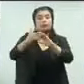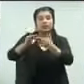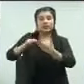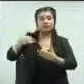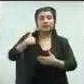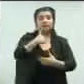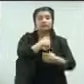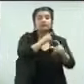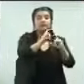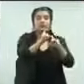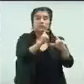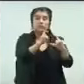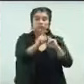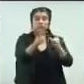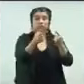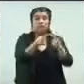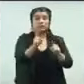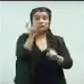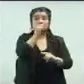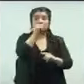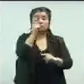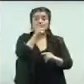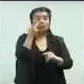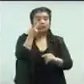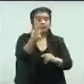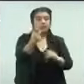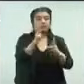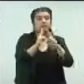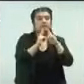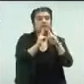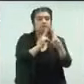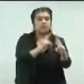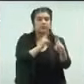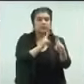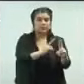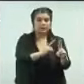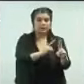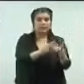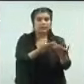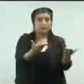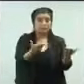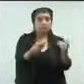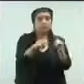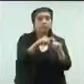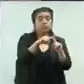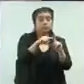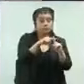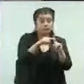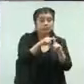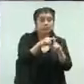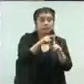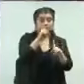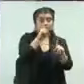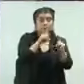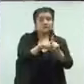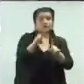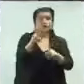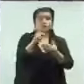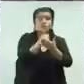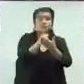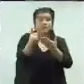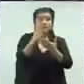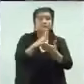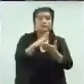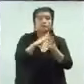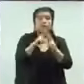Ministerio de Comunicaciones, pero no han encontrado una respuesta positiva. Y hace 2 semanas tuvimos